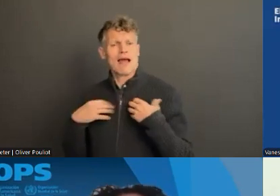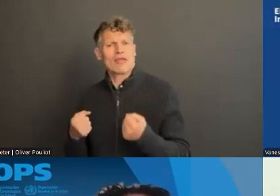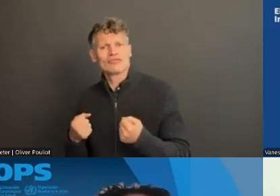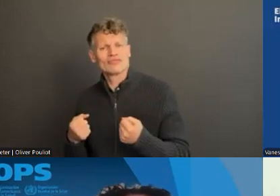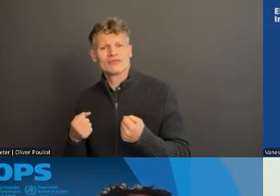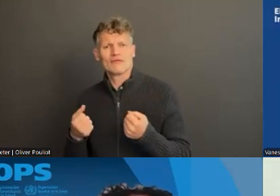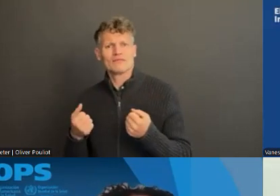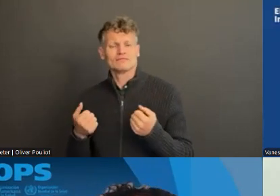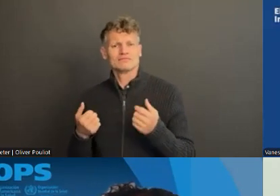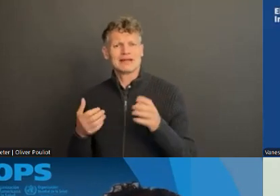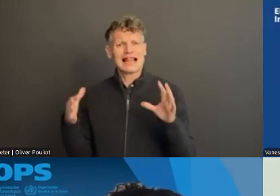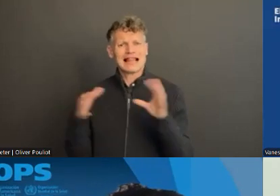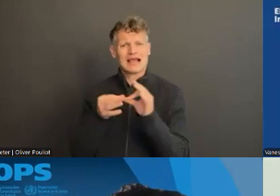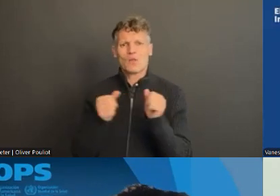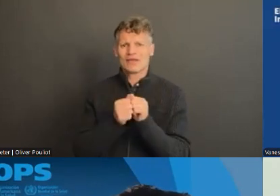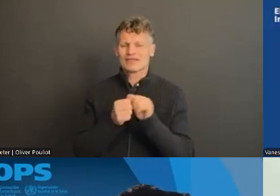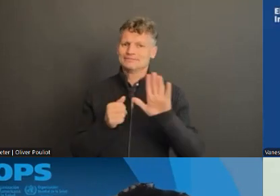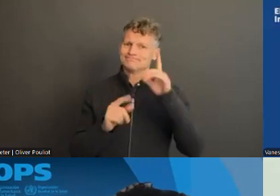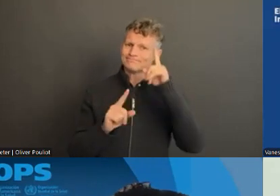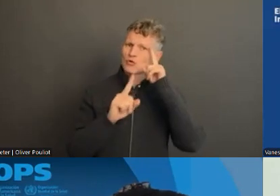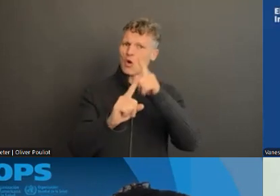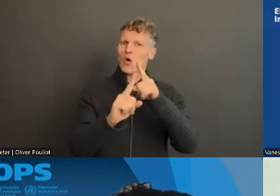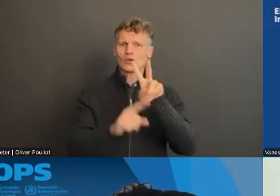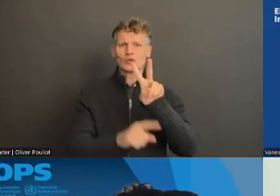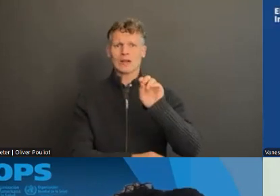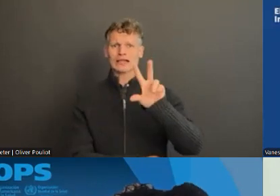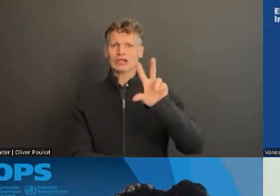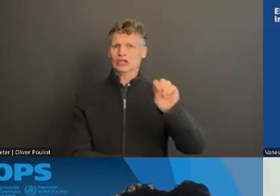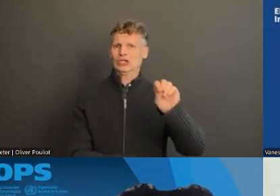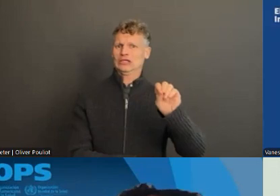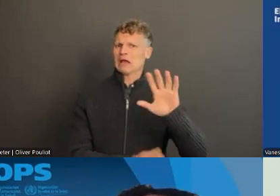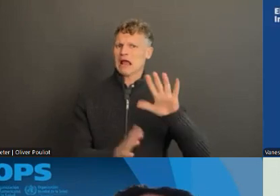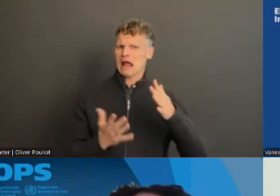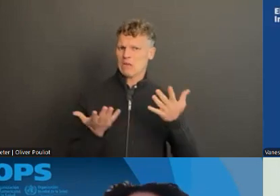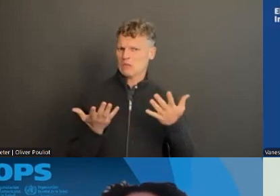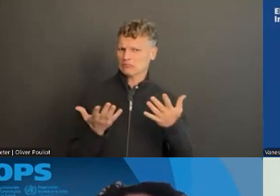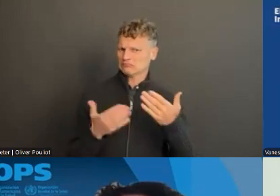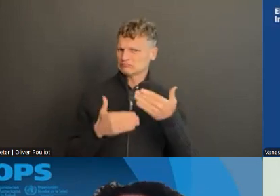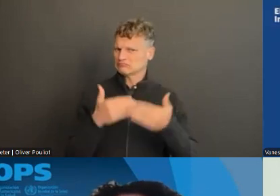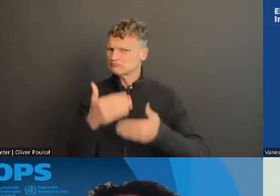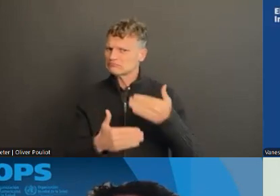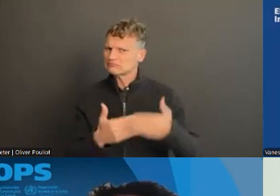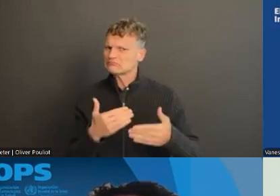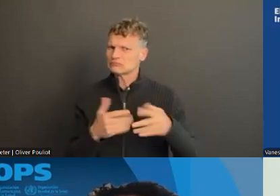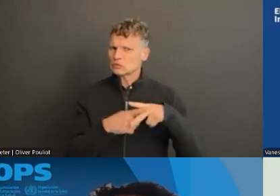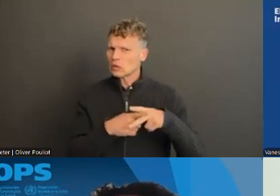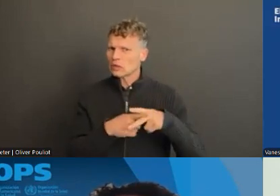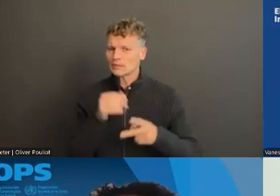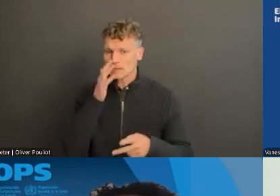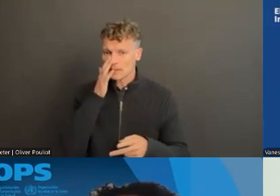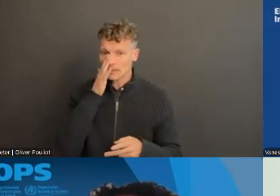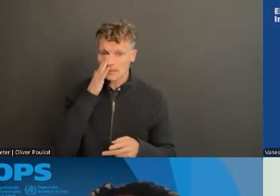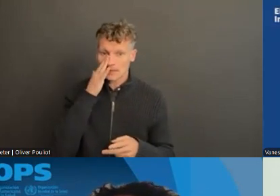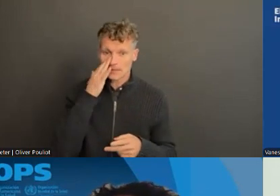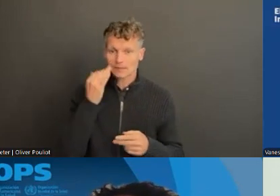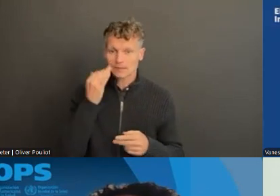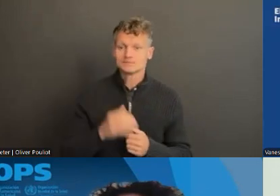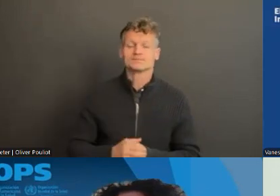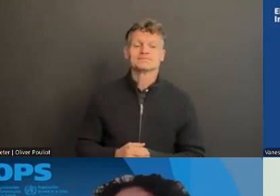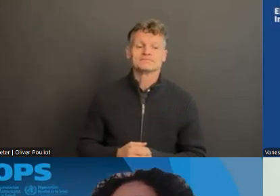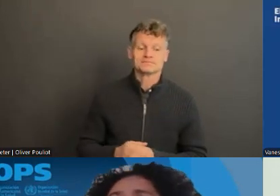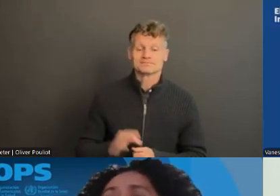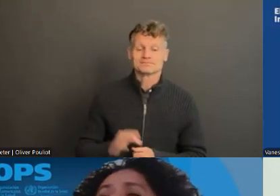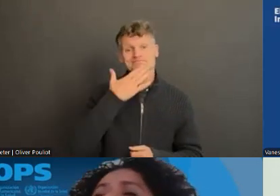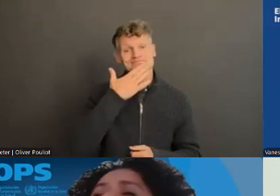question. So we have, since the Gracias, launch Vanessa, por la of pregunta. the Desde el lanzamiento de la iniciativa